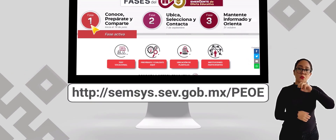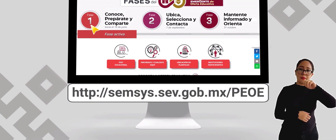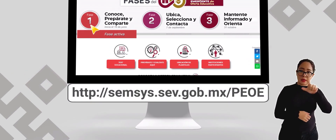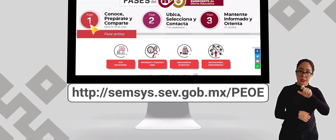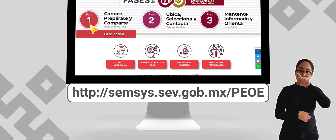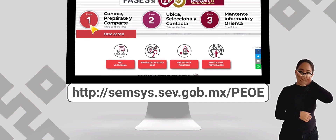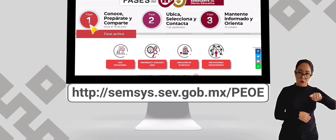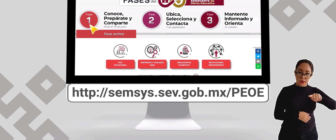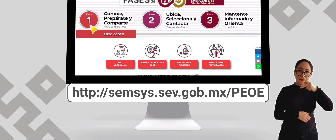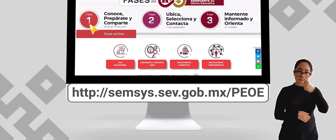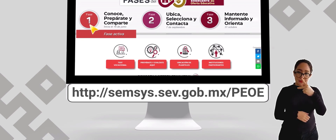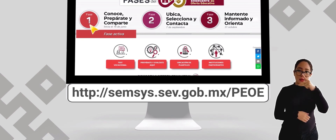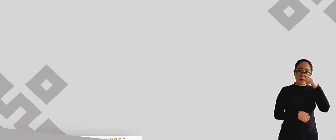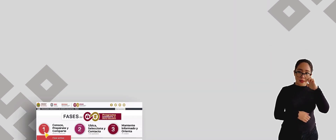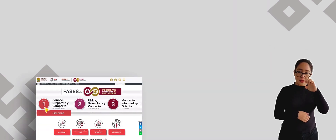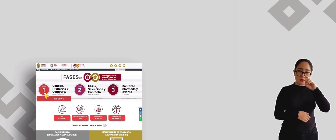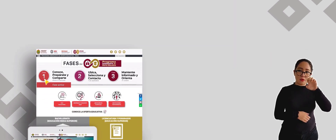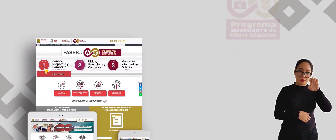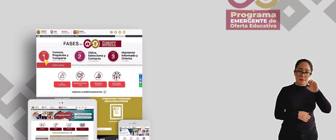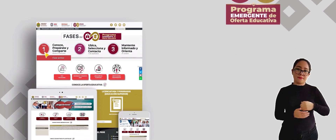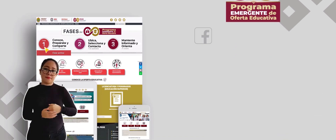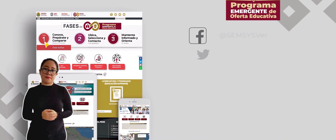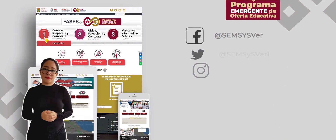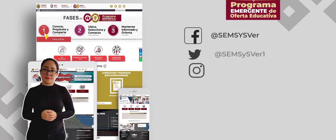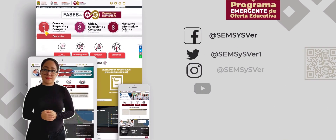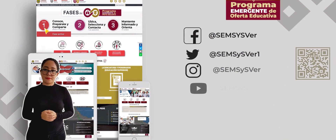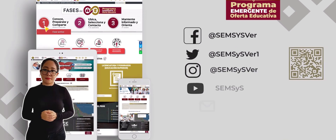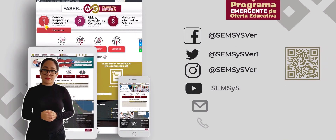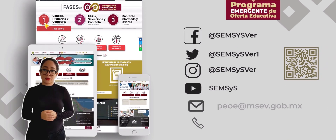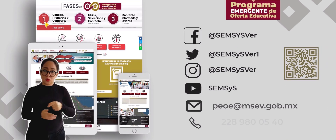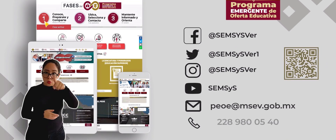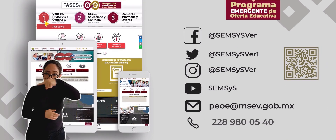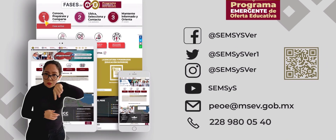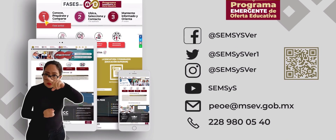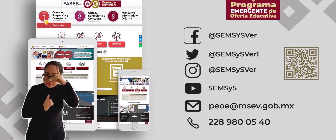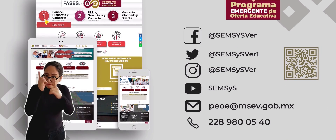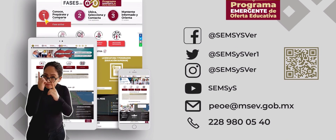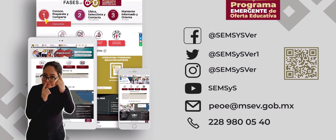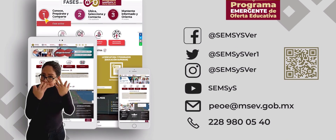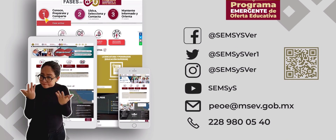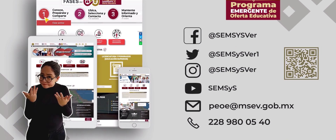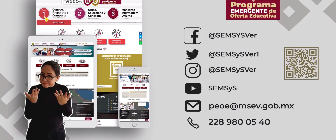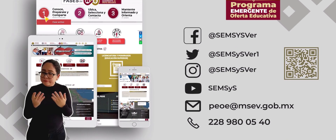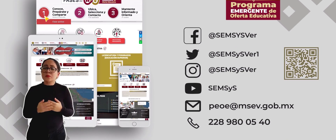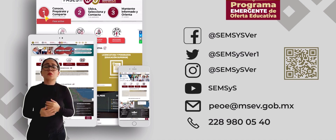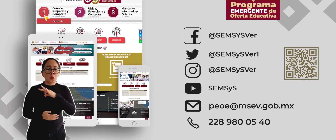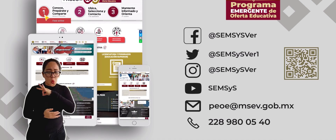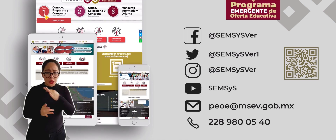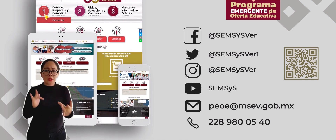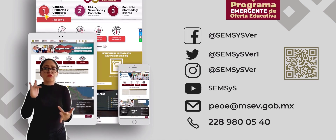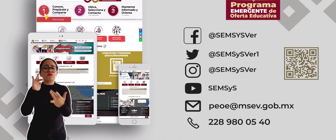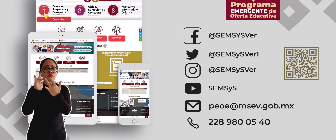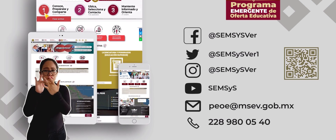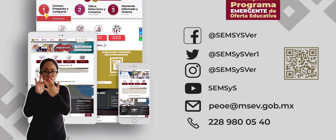.mx-poe. ¿Tienes dudas? Contáctanos a través de nuestro chat en línea, redes sociales arroba